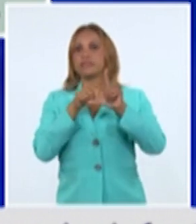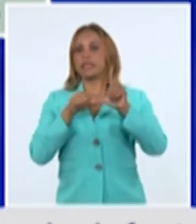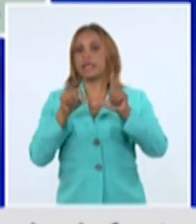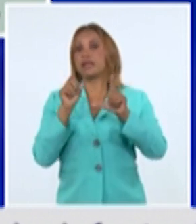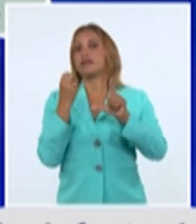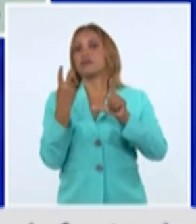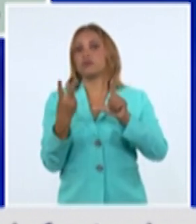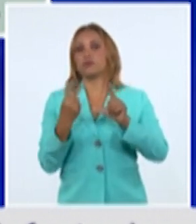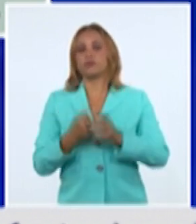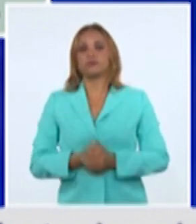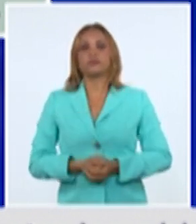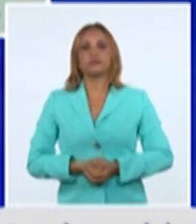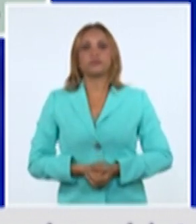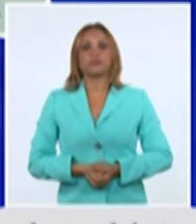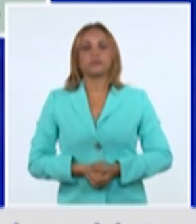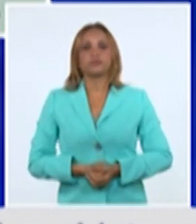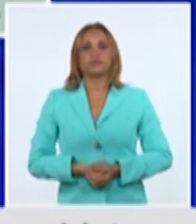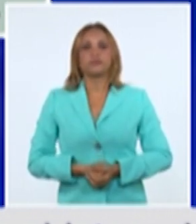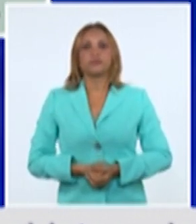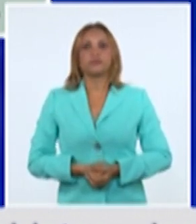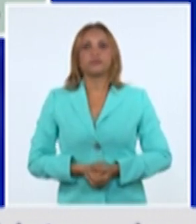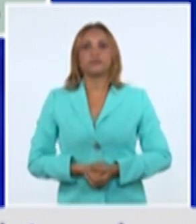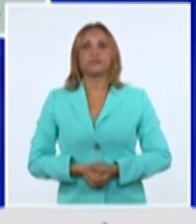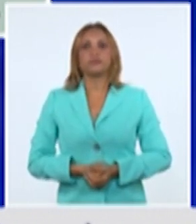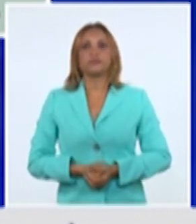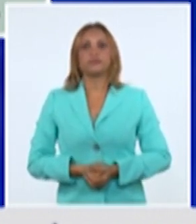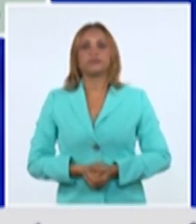confirma 2 positivos.